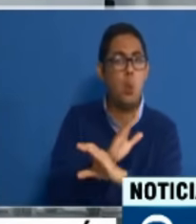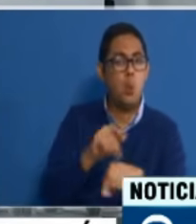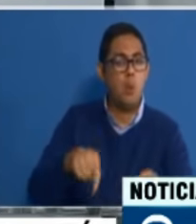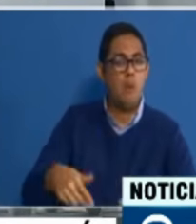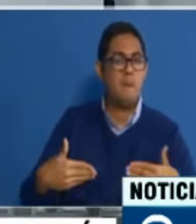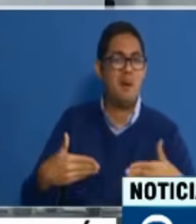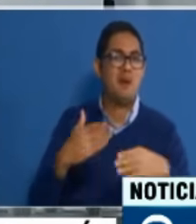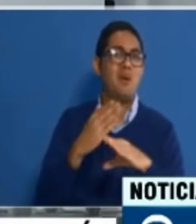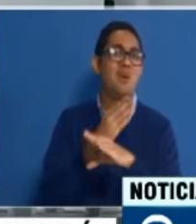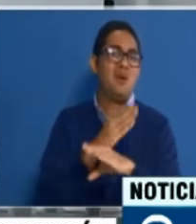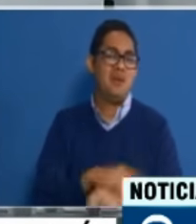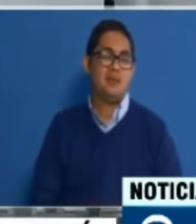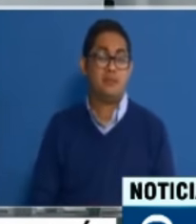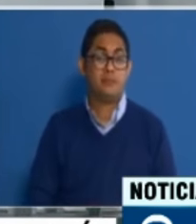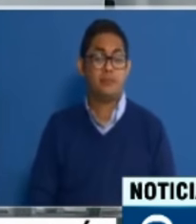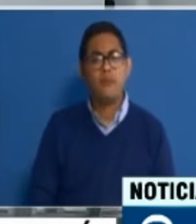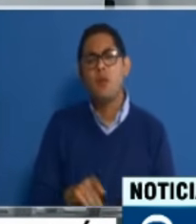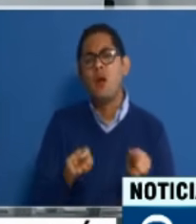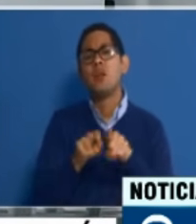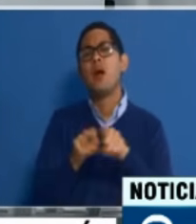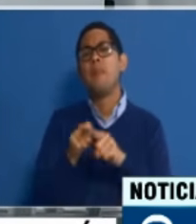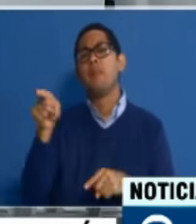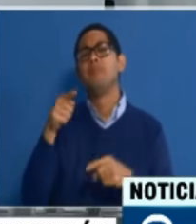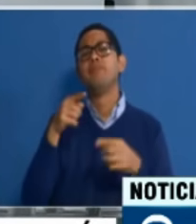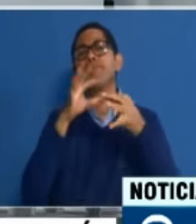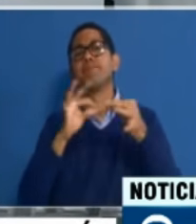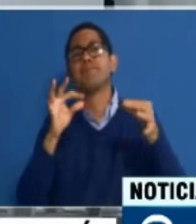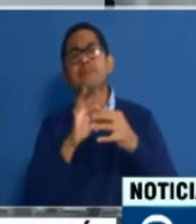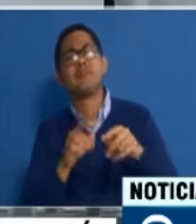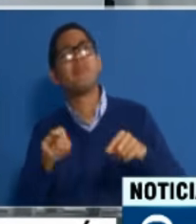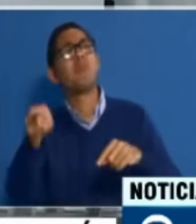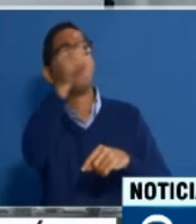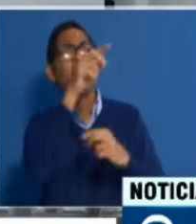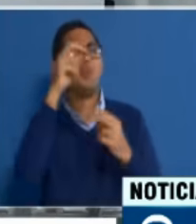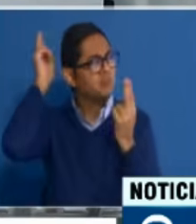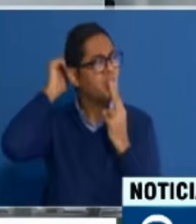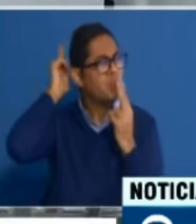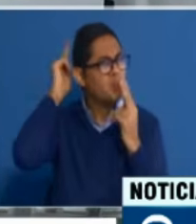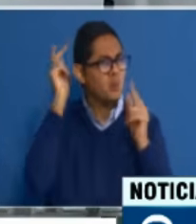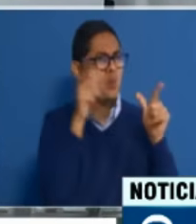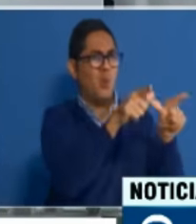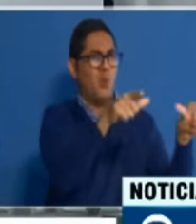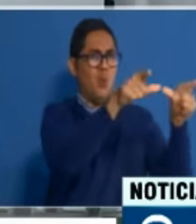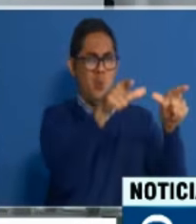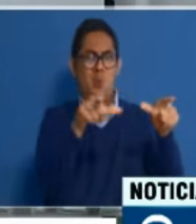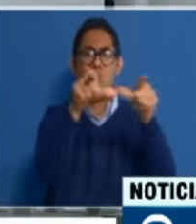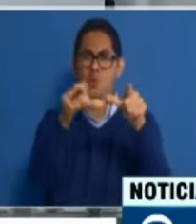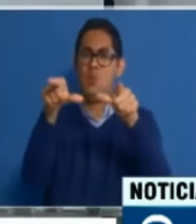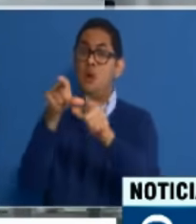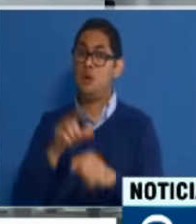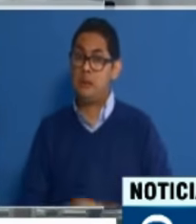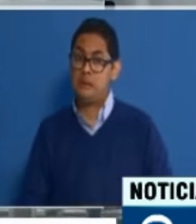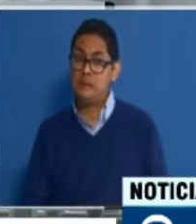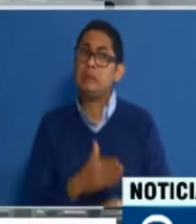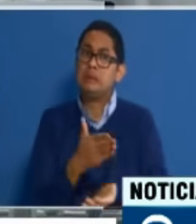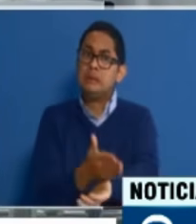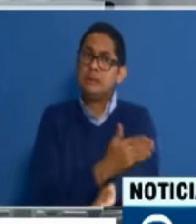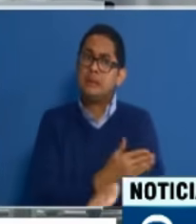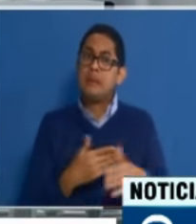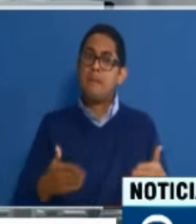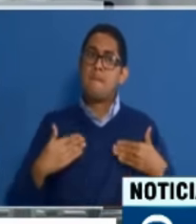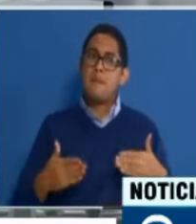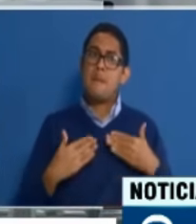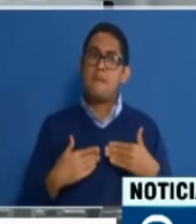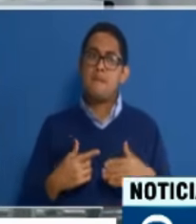Y no quiero hablar tampoco de las comarcas. tenemos que estar preparados